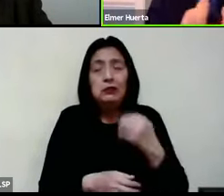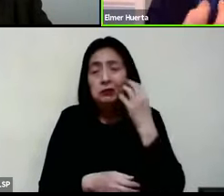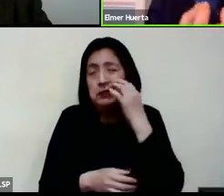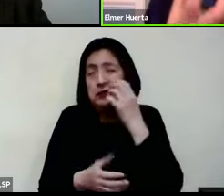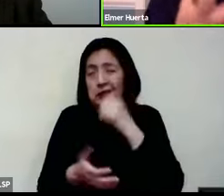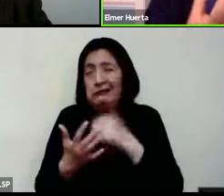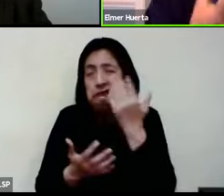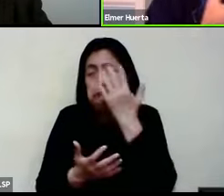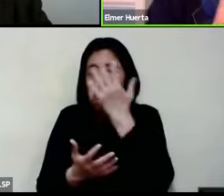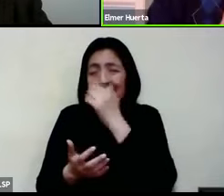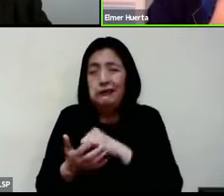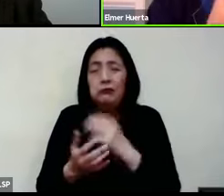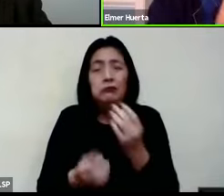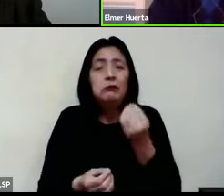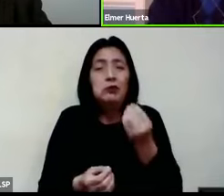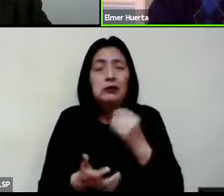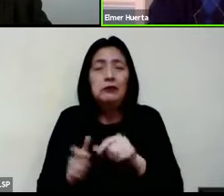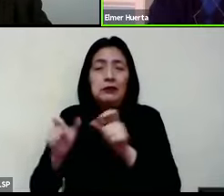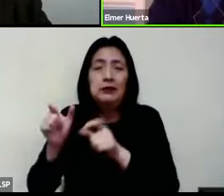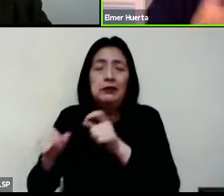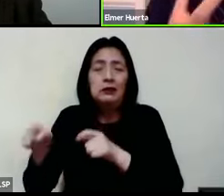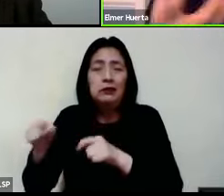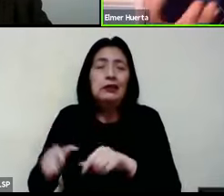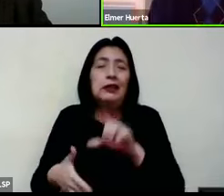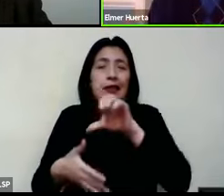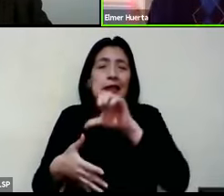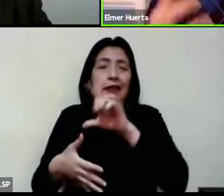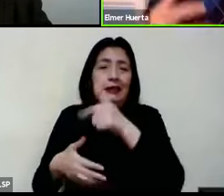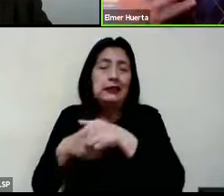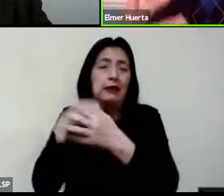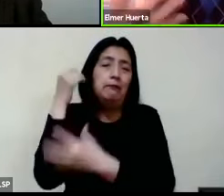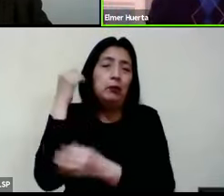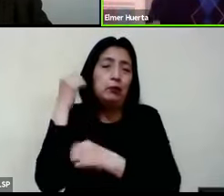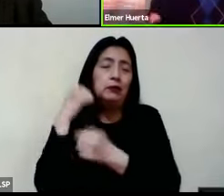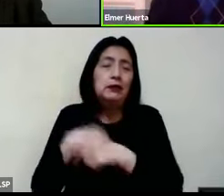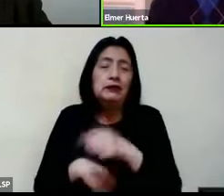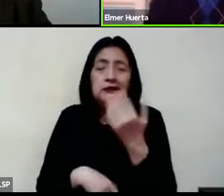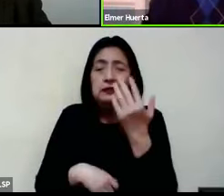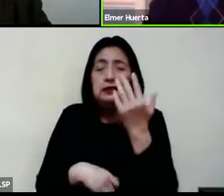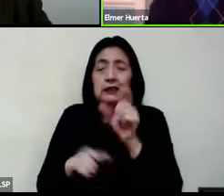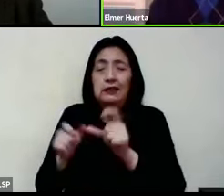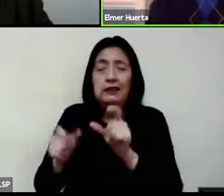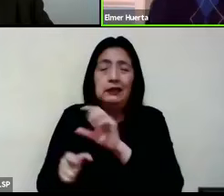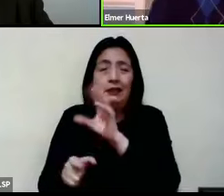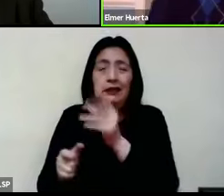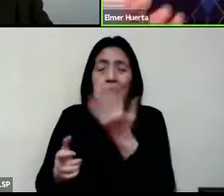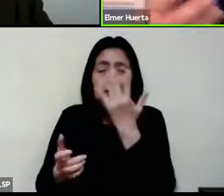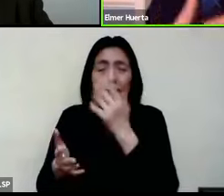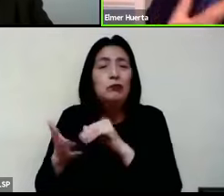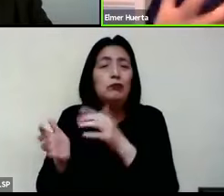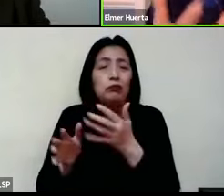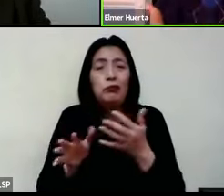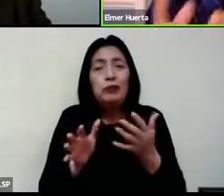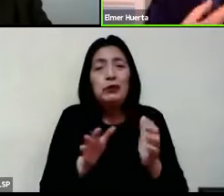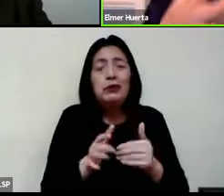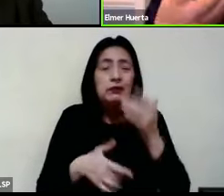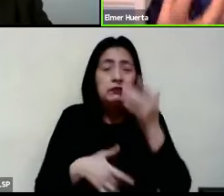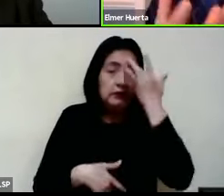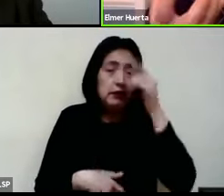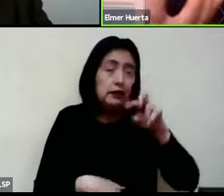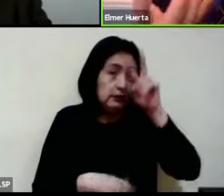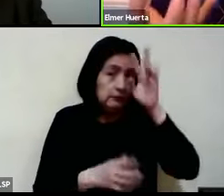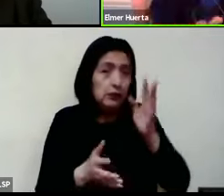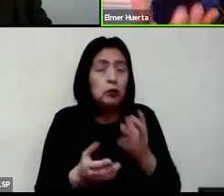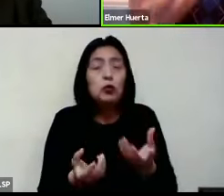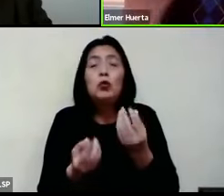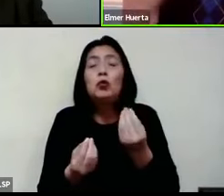rostro negro, porque son las poblaciones latinas, pobres, y las negras las que más mueren y se enferman. En el Perú, fíjense